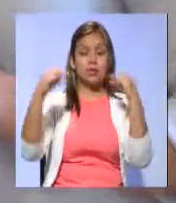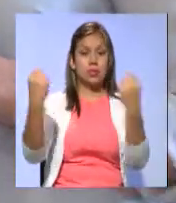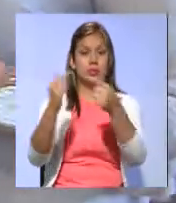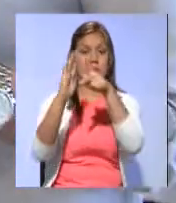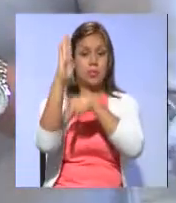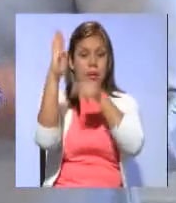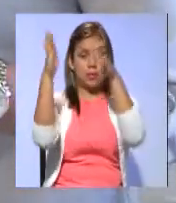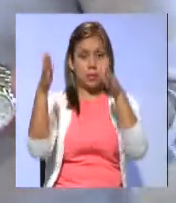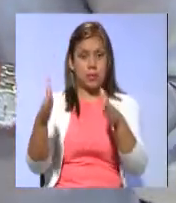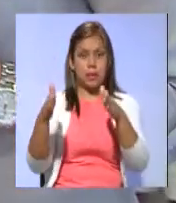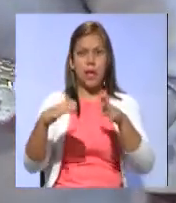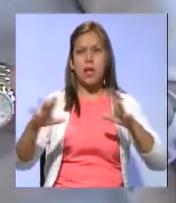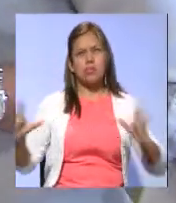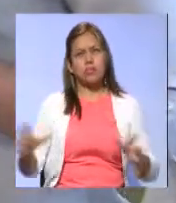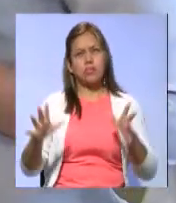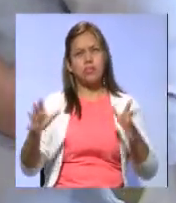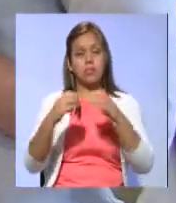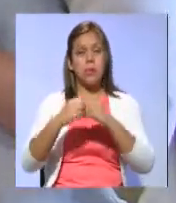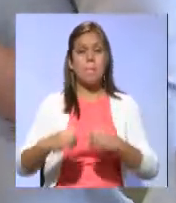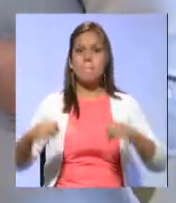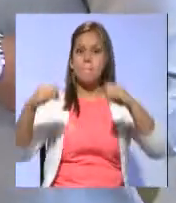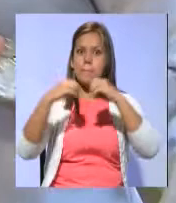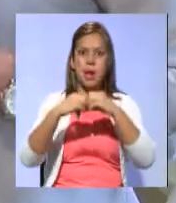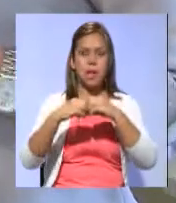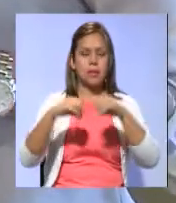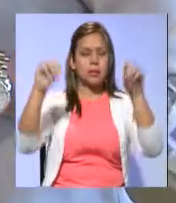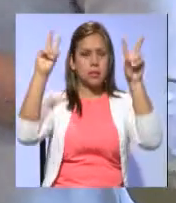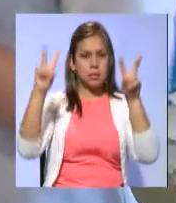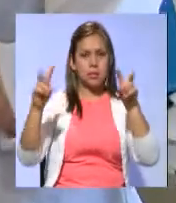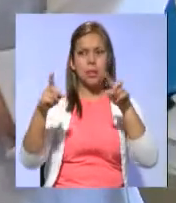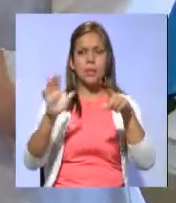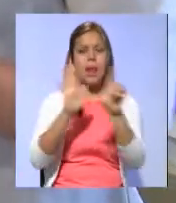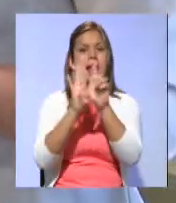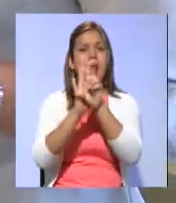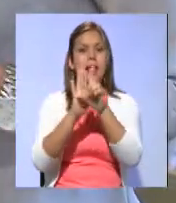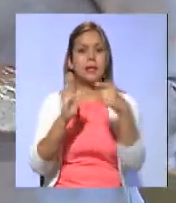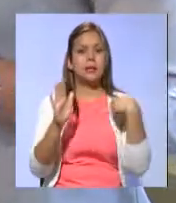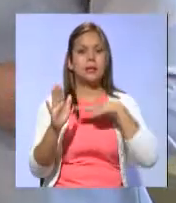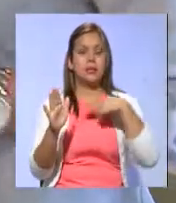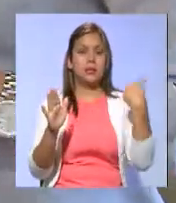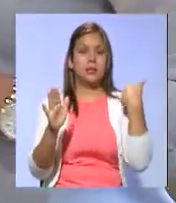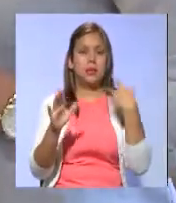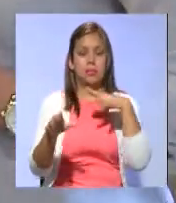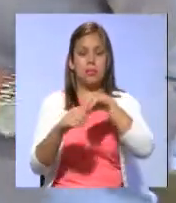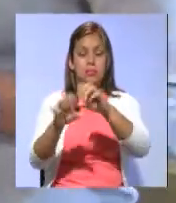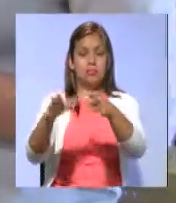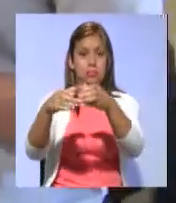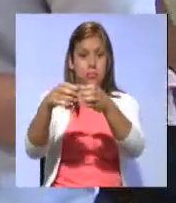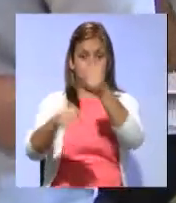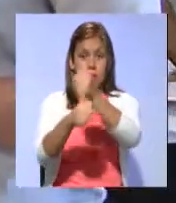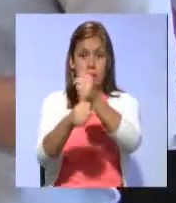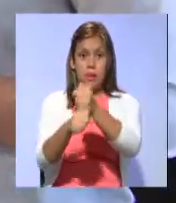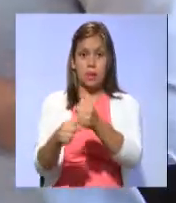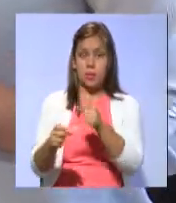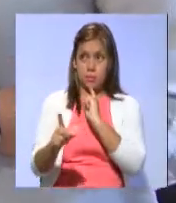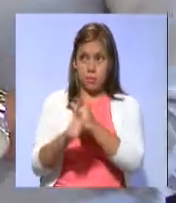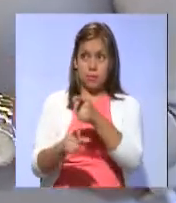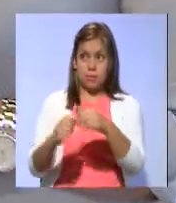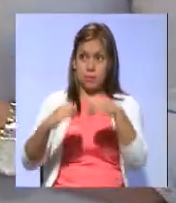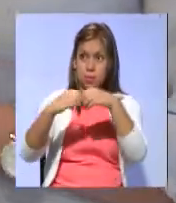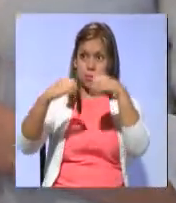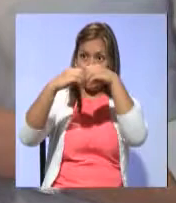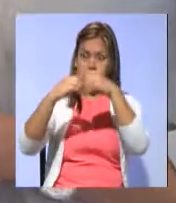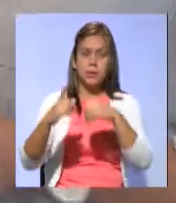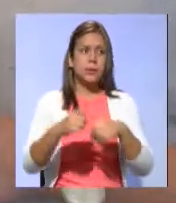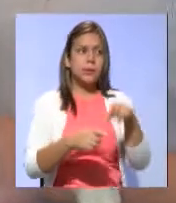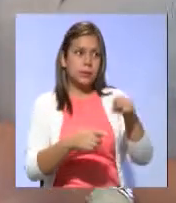parlamentario se intensificaría el trabajo con respecto a las innumerables leyes que también se trabaja al interior de la Comisión de los Trabajadores. Previo a hacer